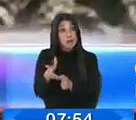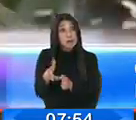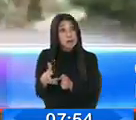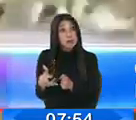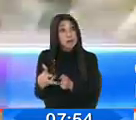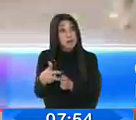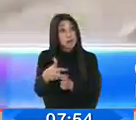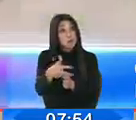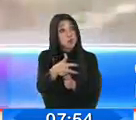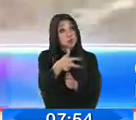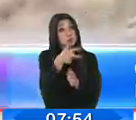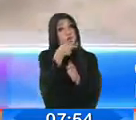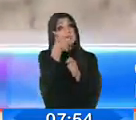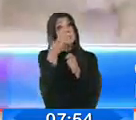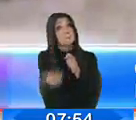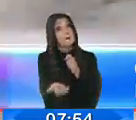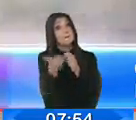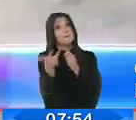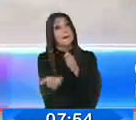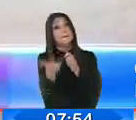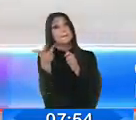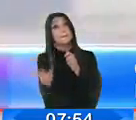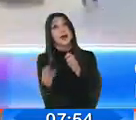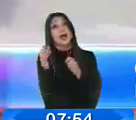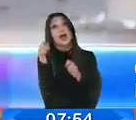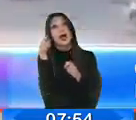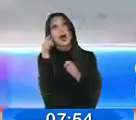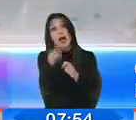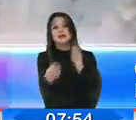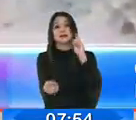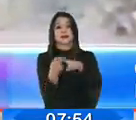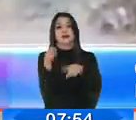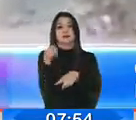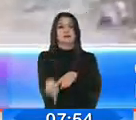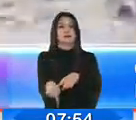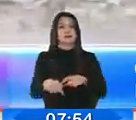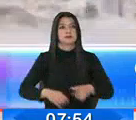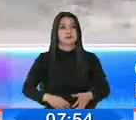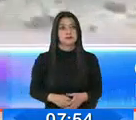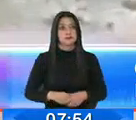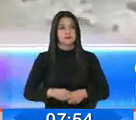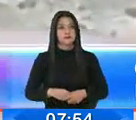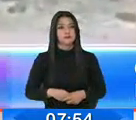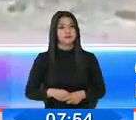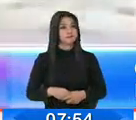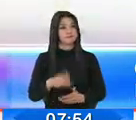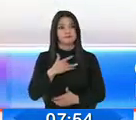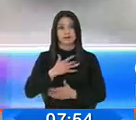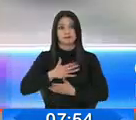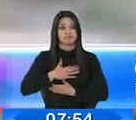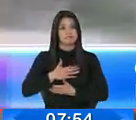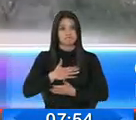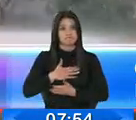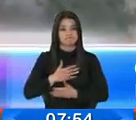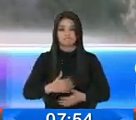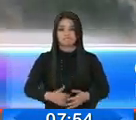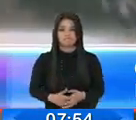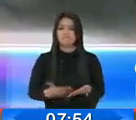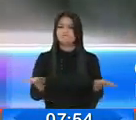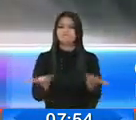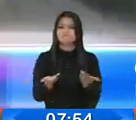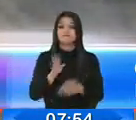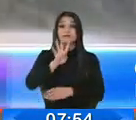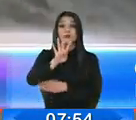Le da vueltas de campana hasta llegar acá. Es lamentable lo sucedido. Esto sucedió a